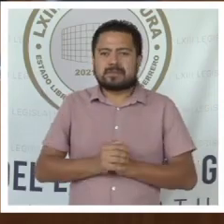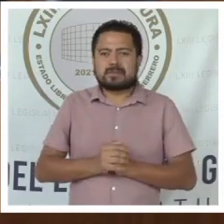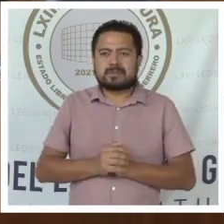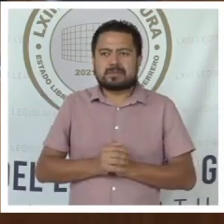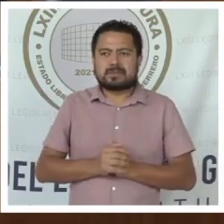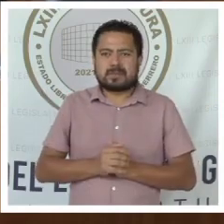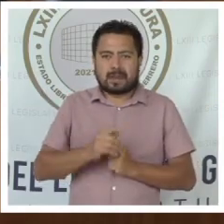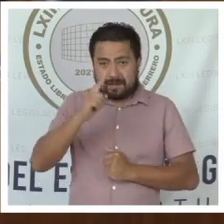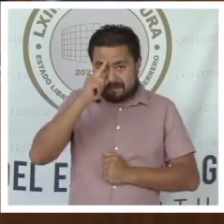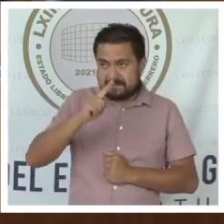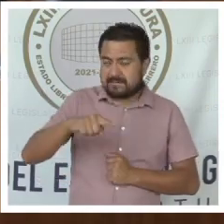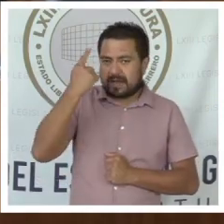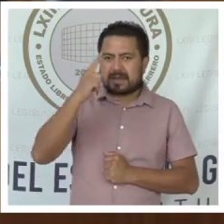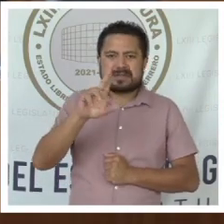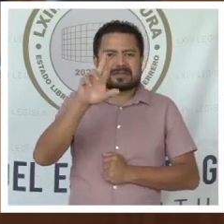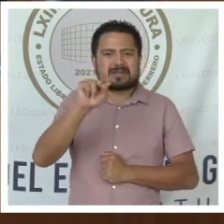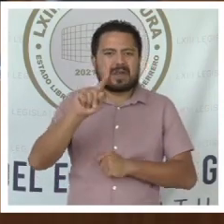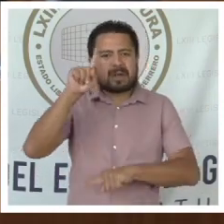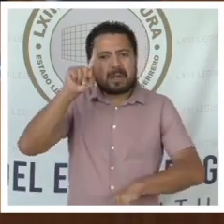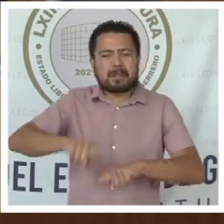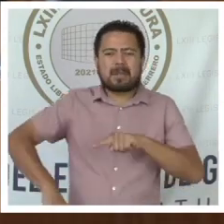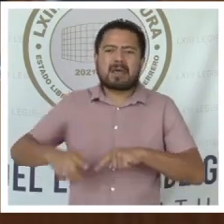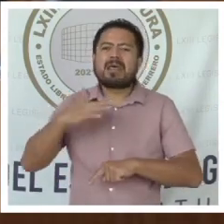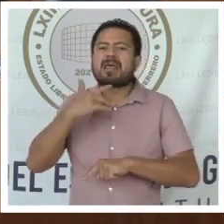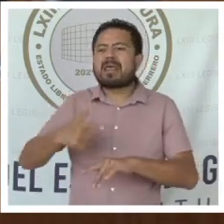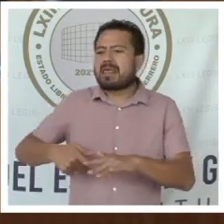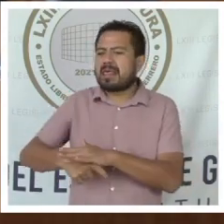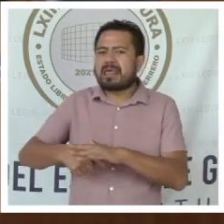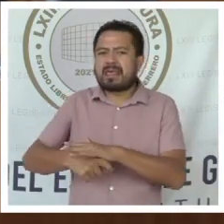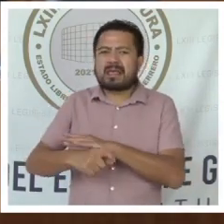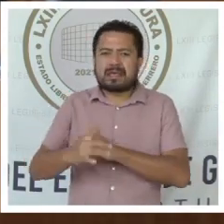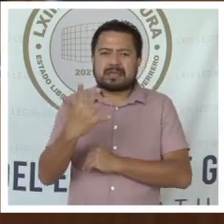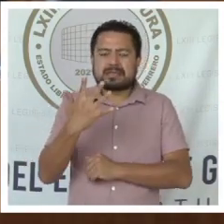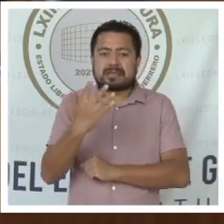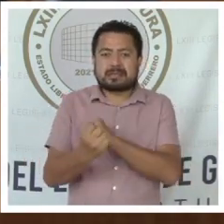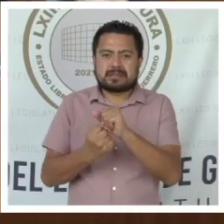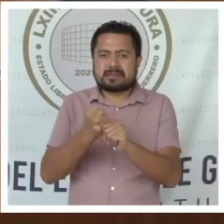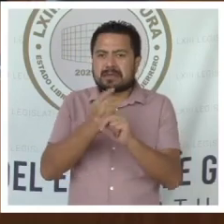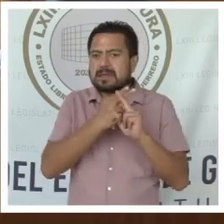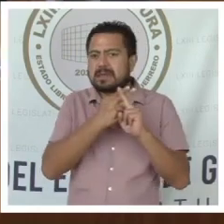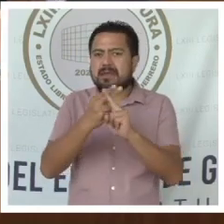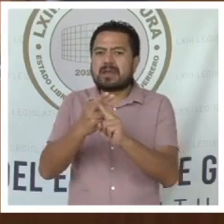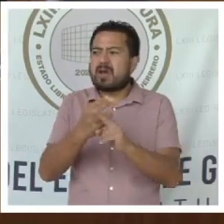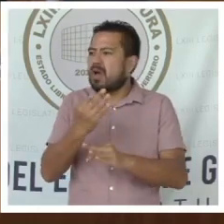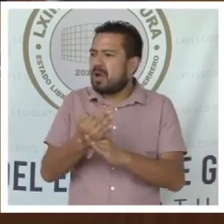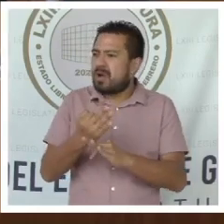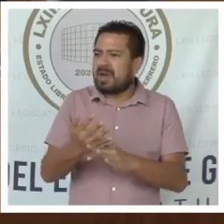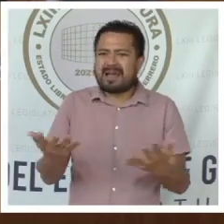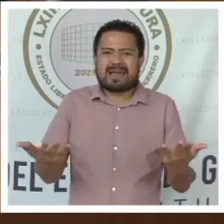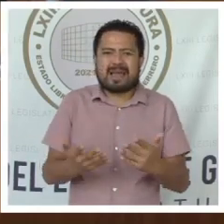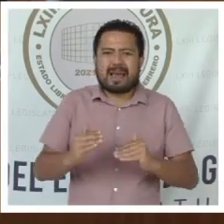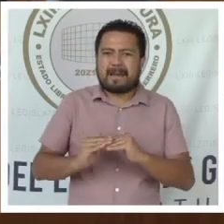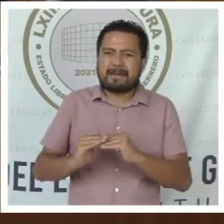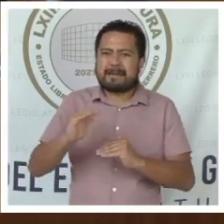es no es fácil combatir la corrupción en cinco años se están haciendo esfuerzos